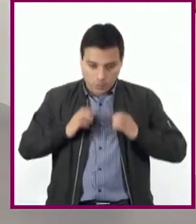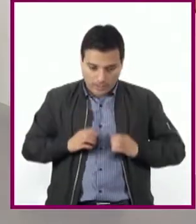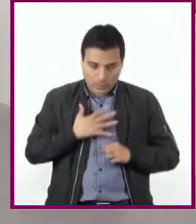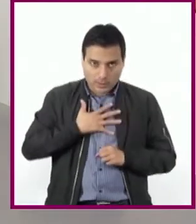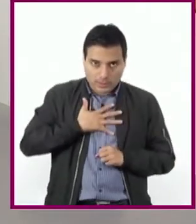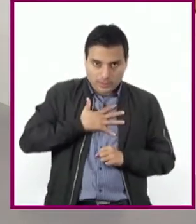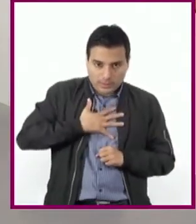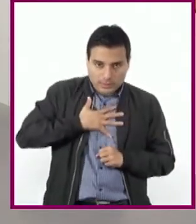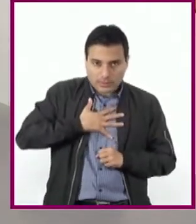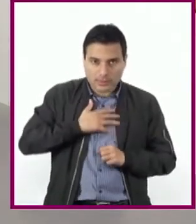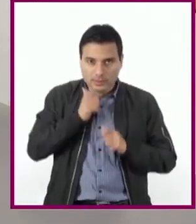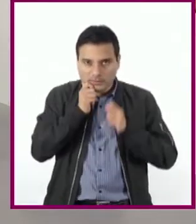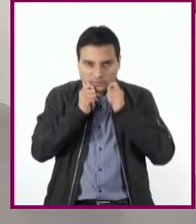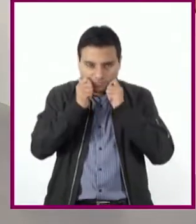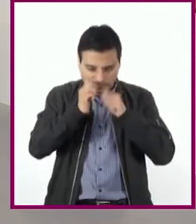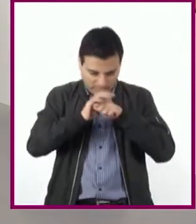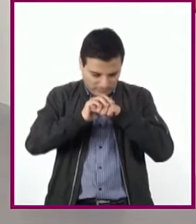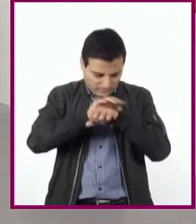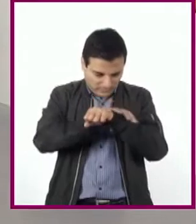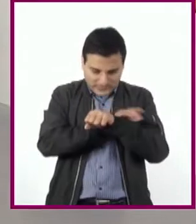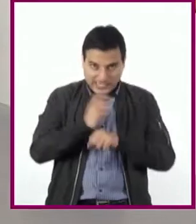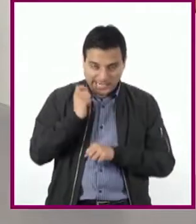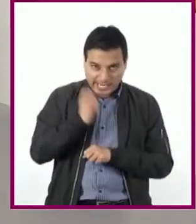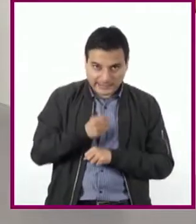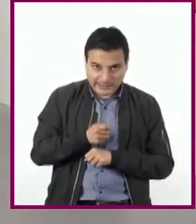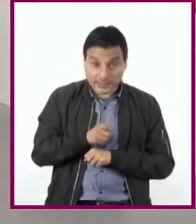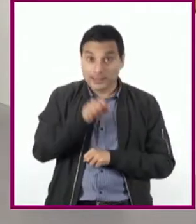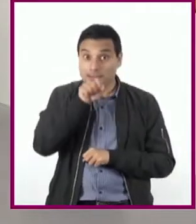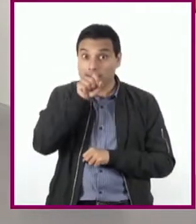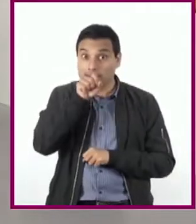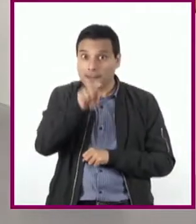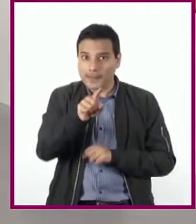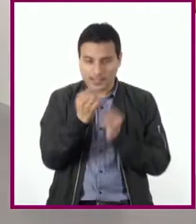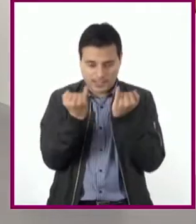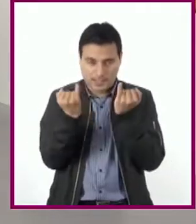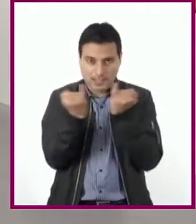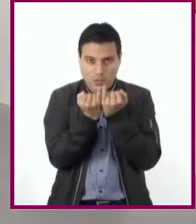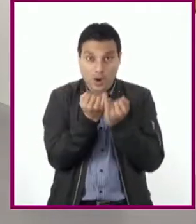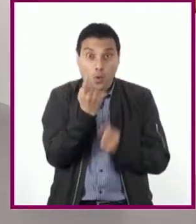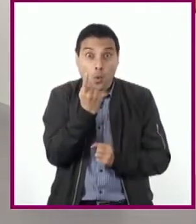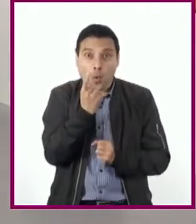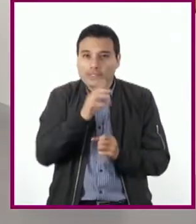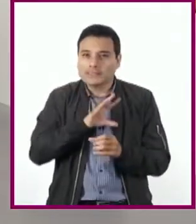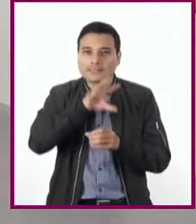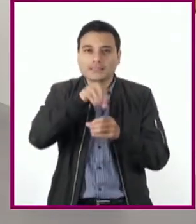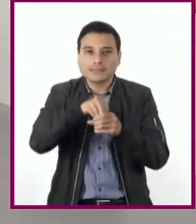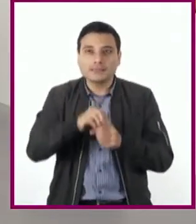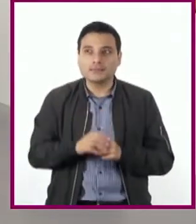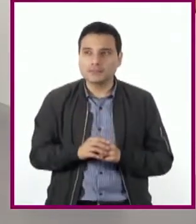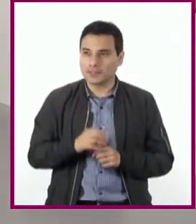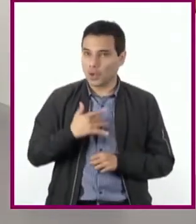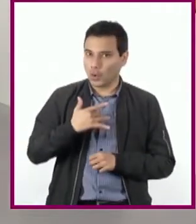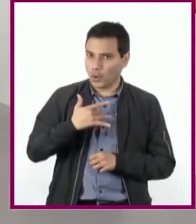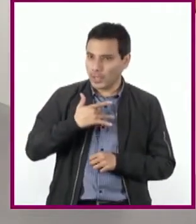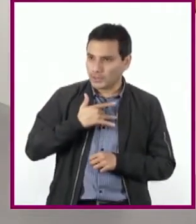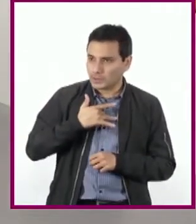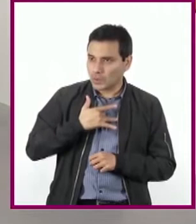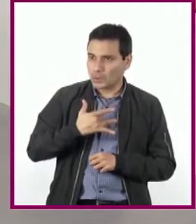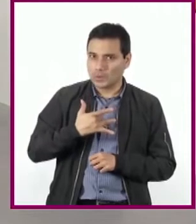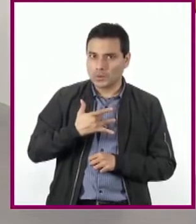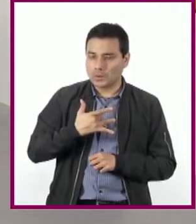que le vamos a incorporar lo más delicado que tenemos. ¿Corazón? ¿Pulmones? ¿Piel?